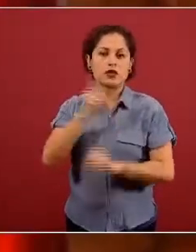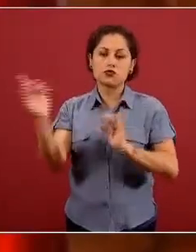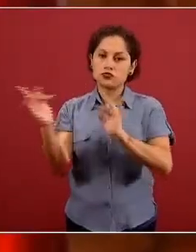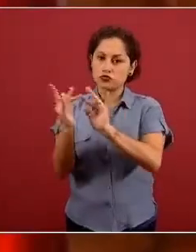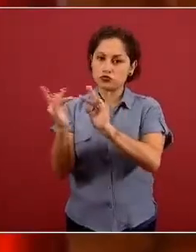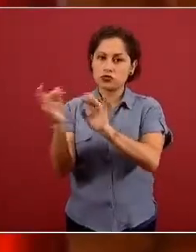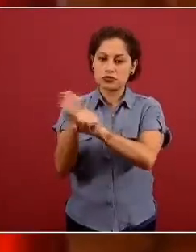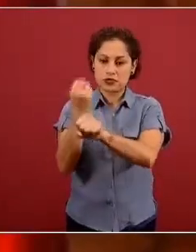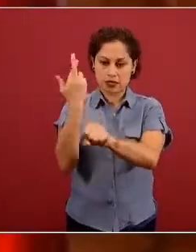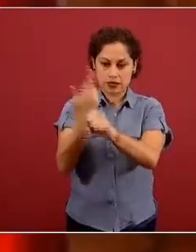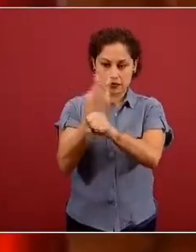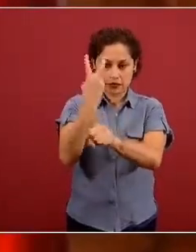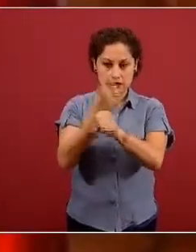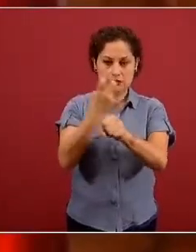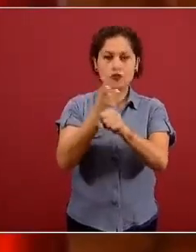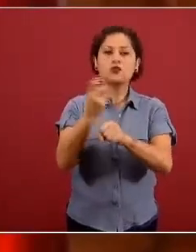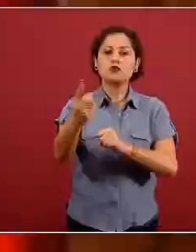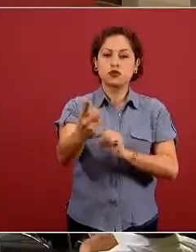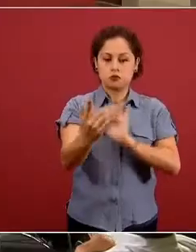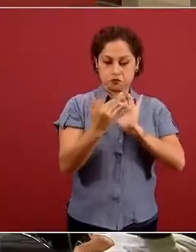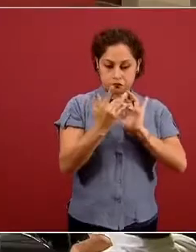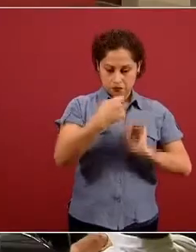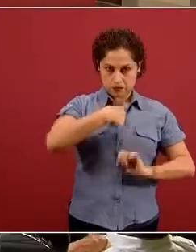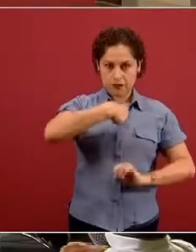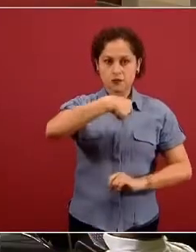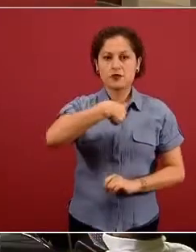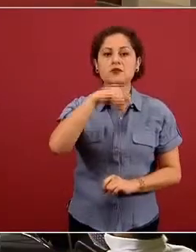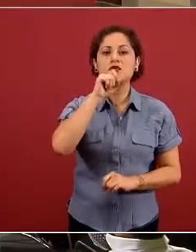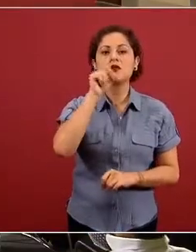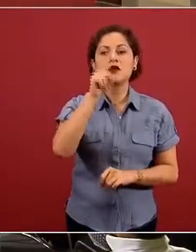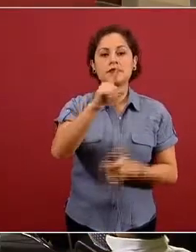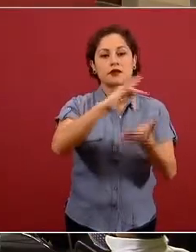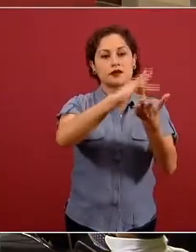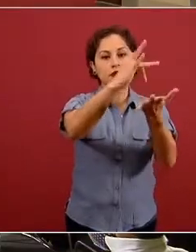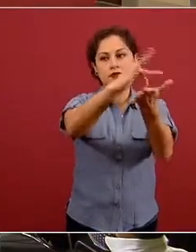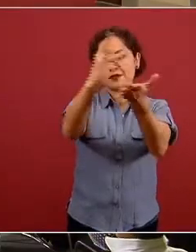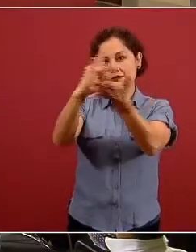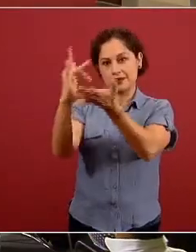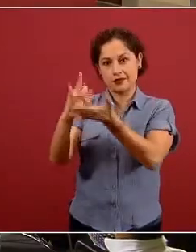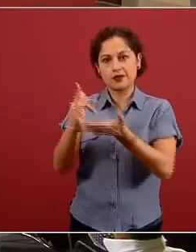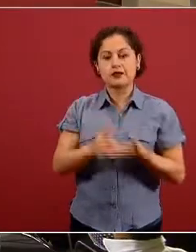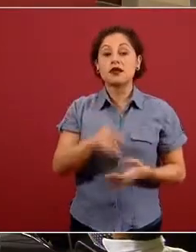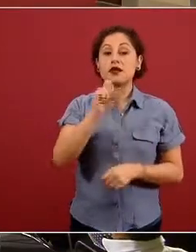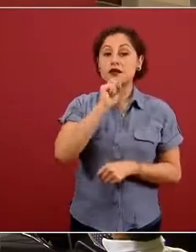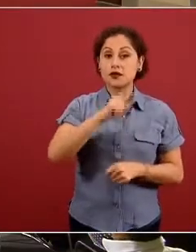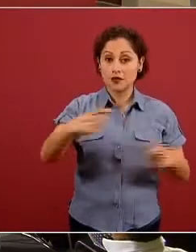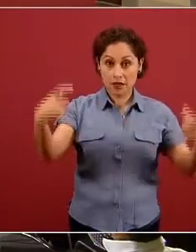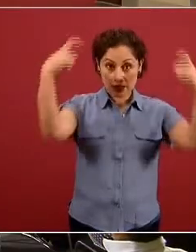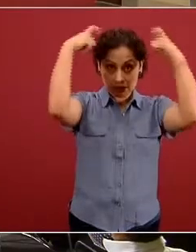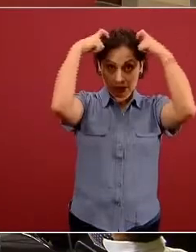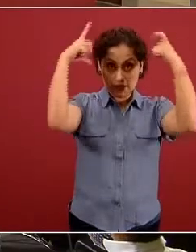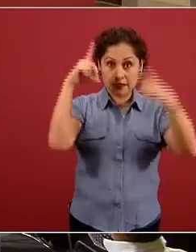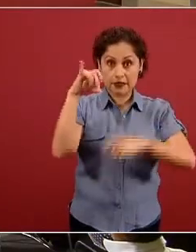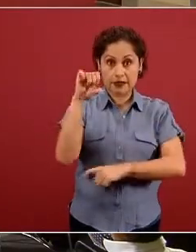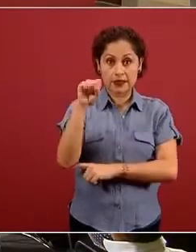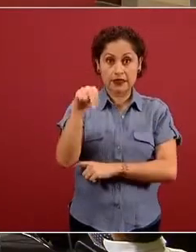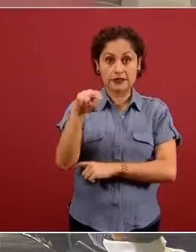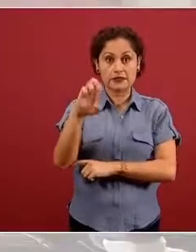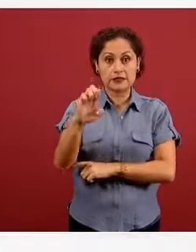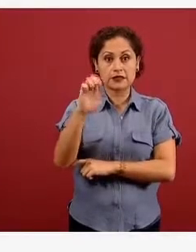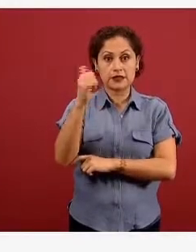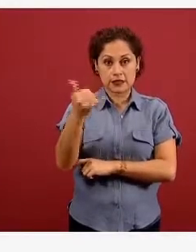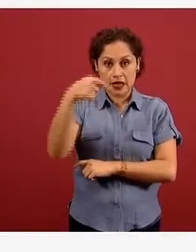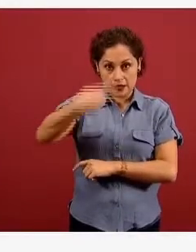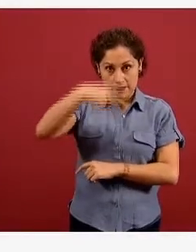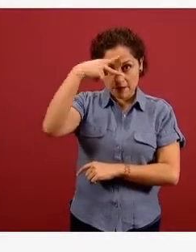subsecretario y mi persona también particularmente. Les agradecemos mucho. Walt Disney México hizo contacto